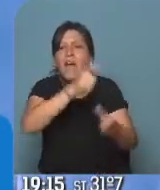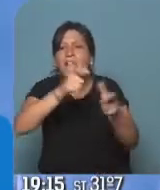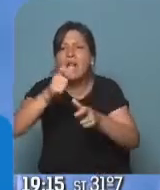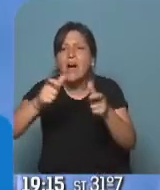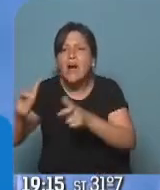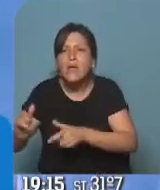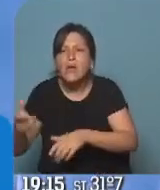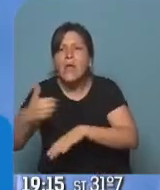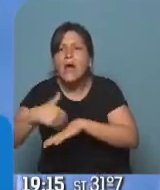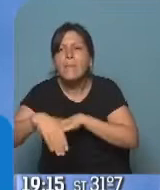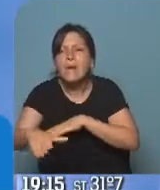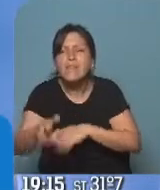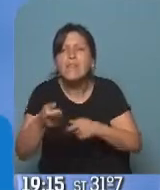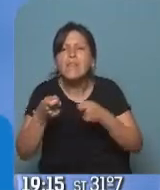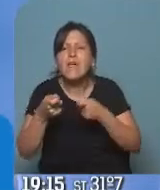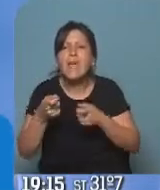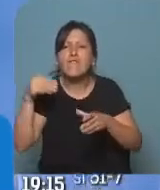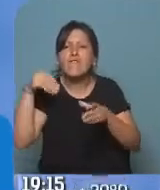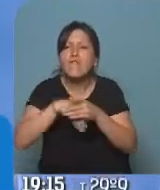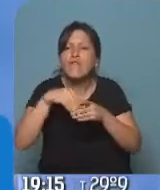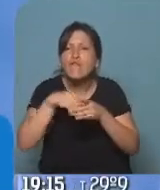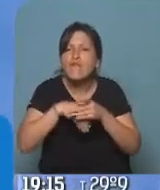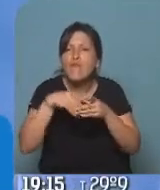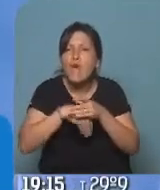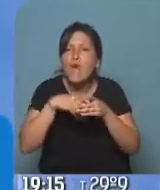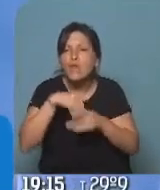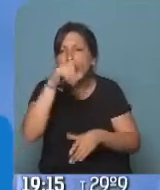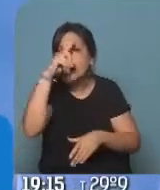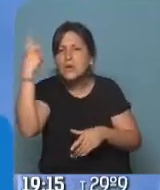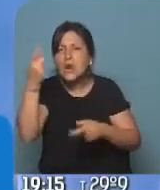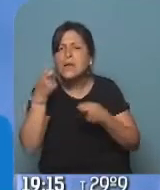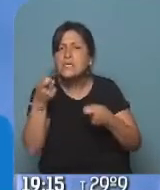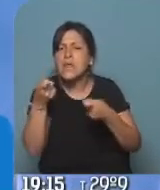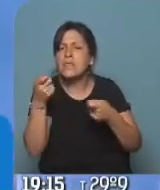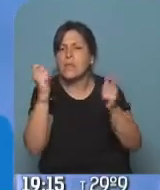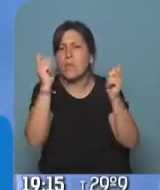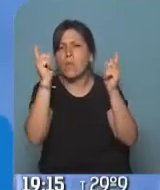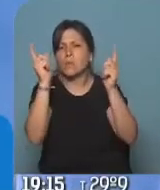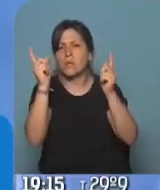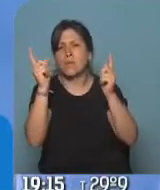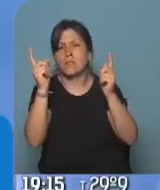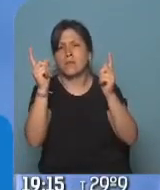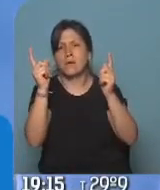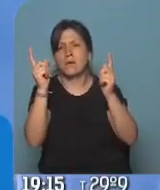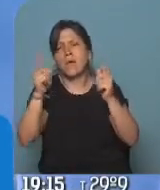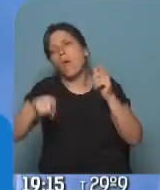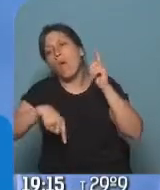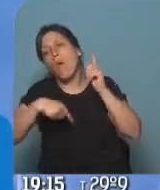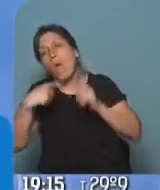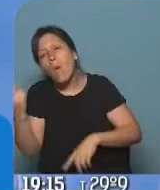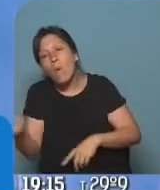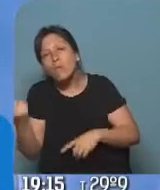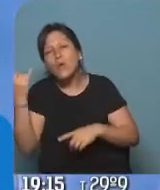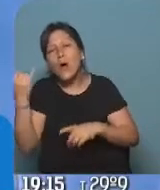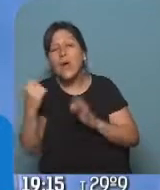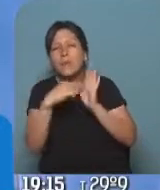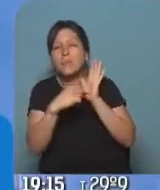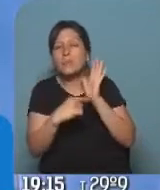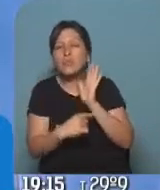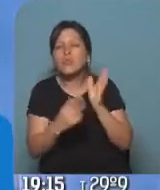Nacional de Incentivo Docente, y otro ítem que integra el salario como es material